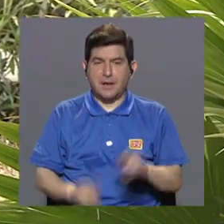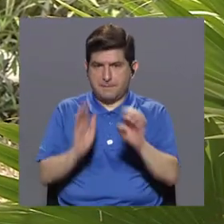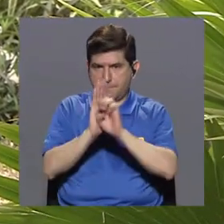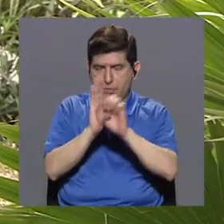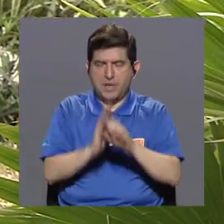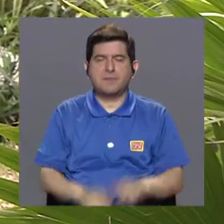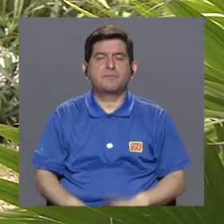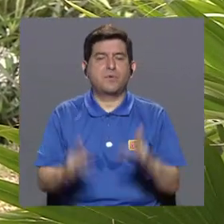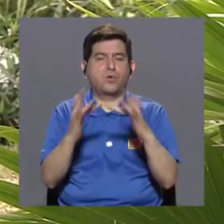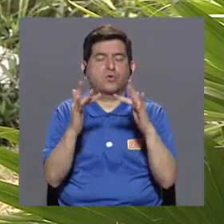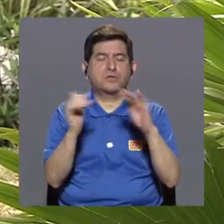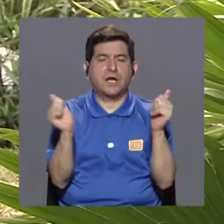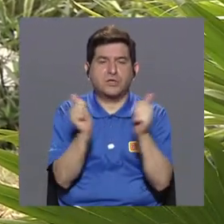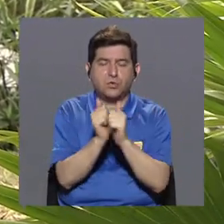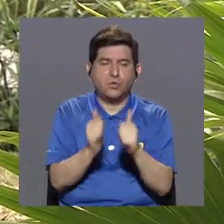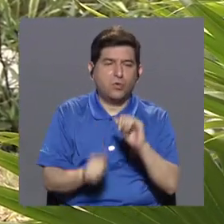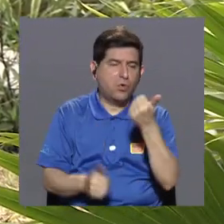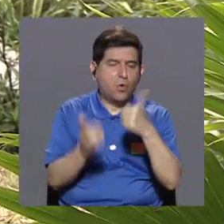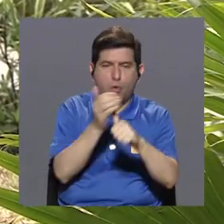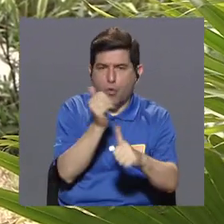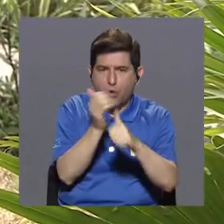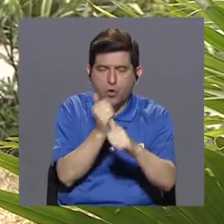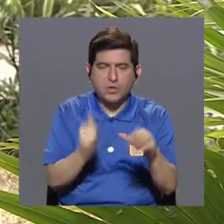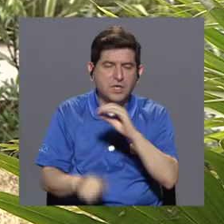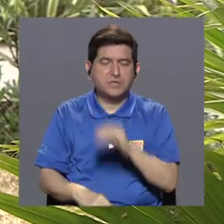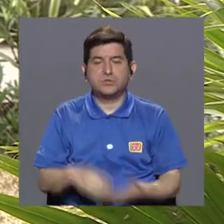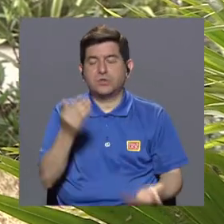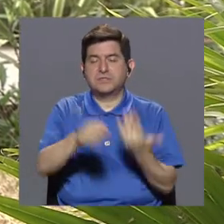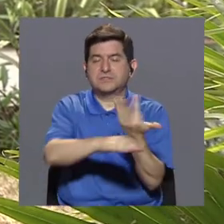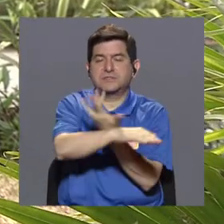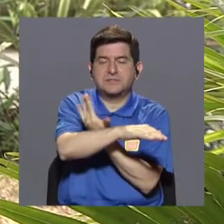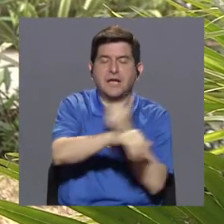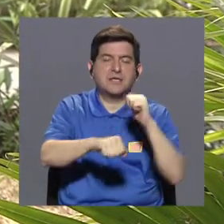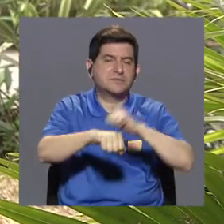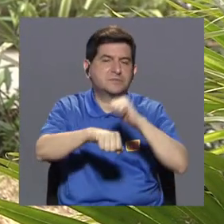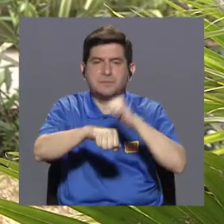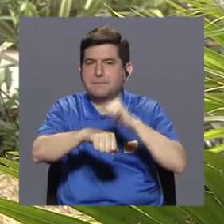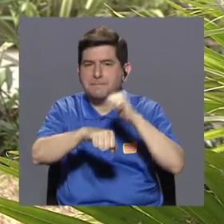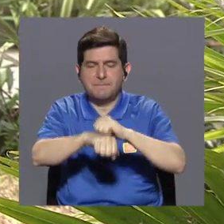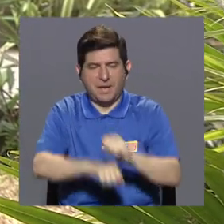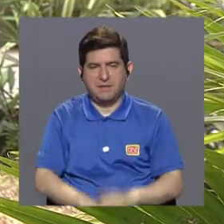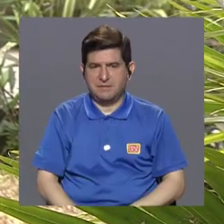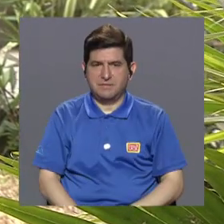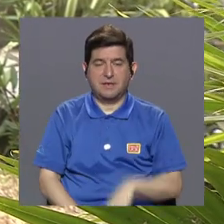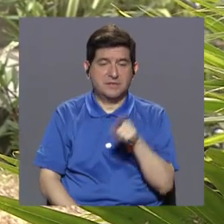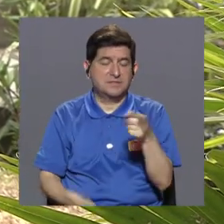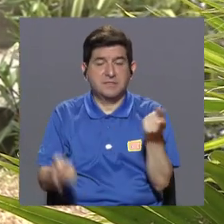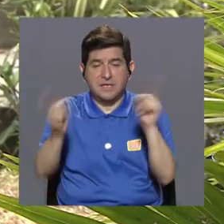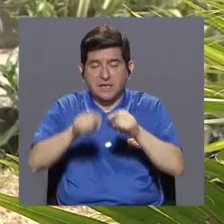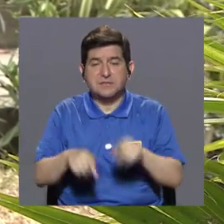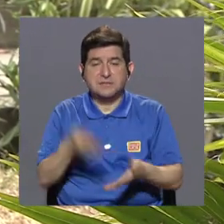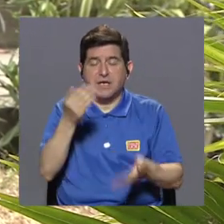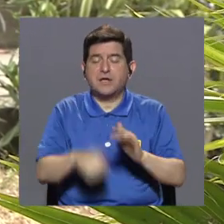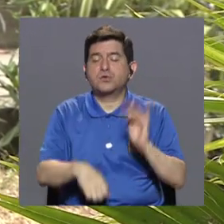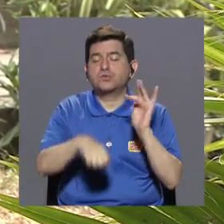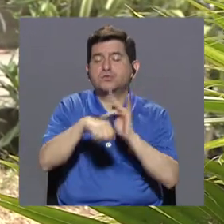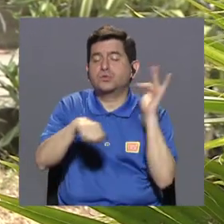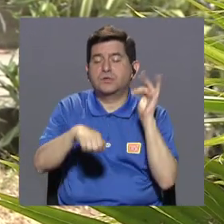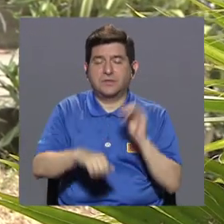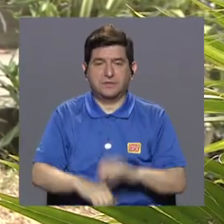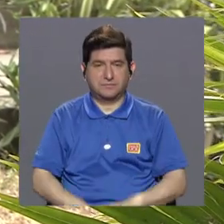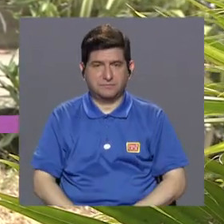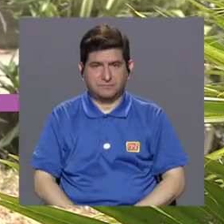al estar en contacto con otras heces, ¿verdad?, o por el zacate o las piedras o lo que hayan